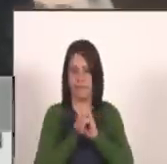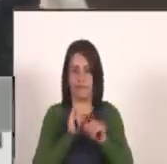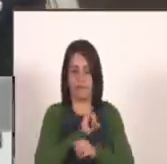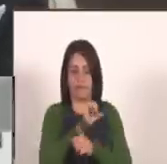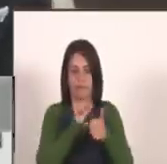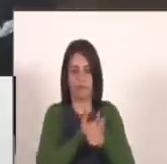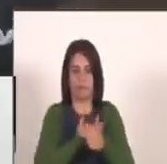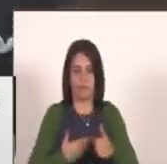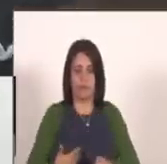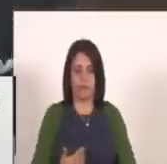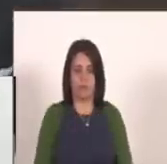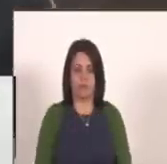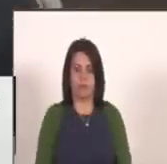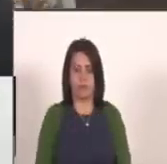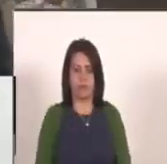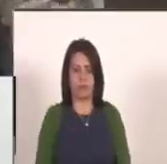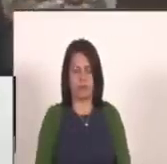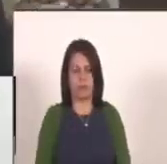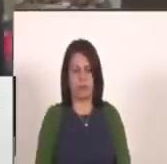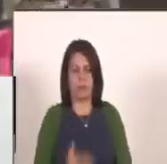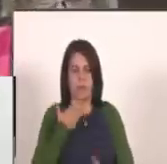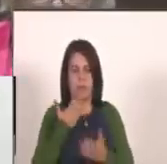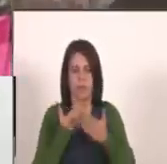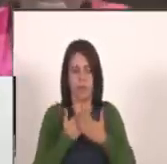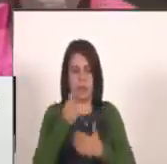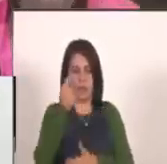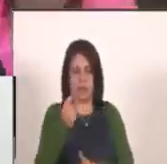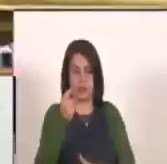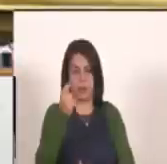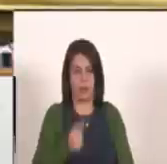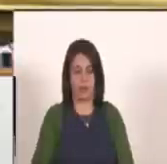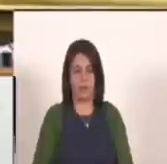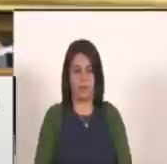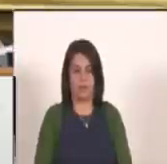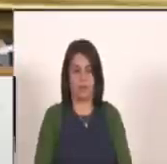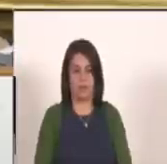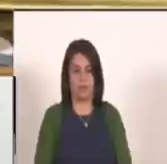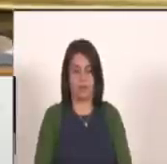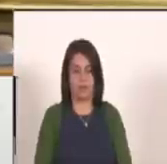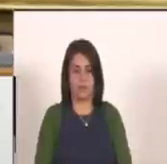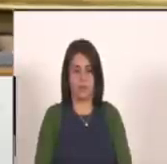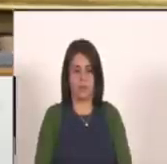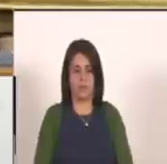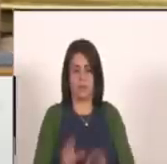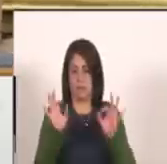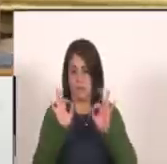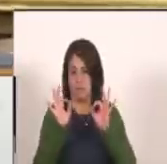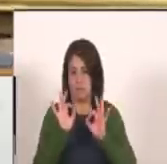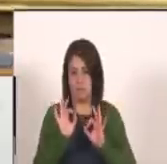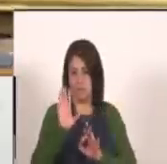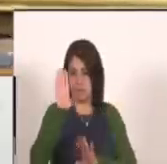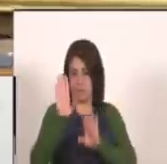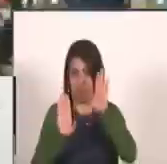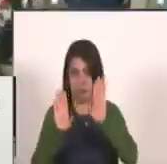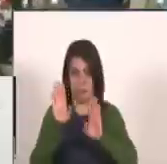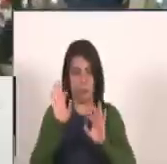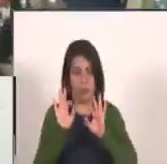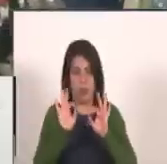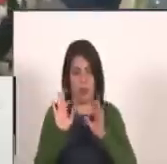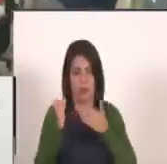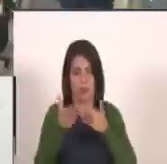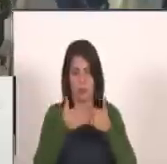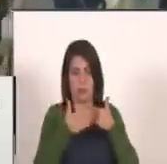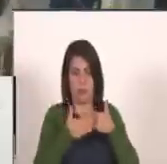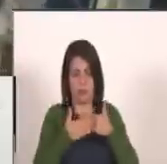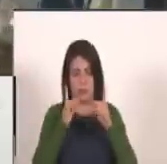ciudadano vicepresidente. Gracias, diputado. No hay nadie más anotado en el derecho de palabra.